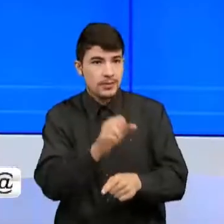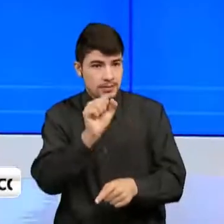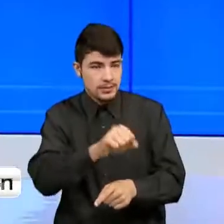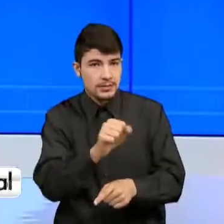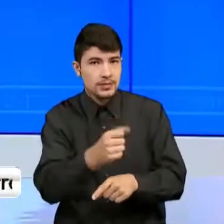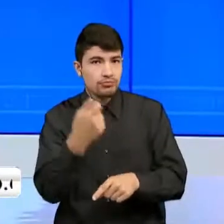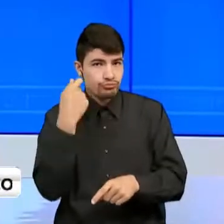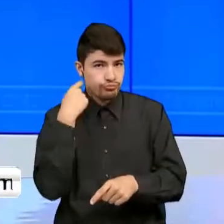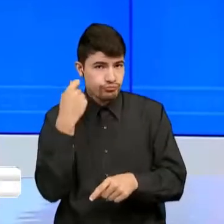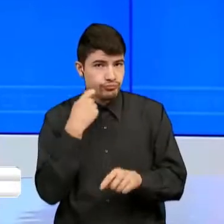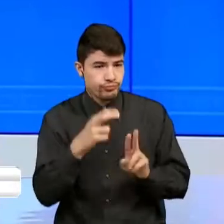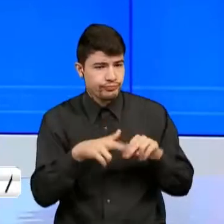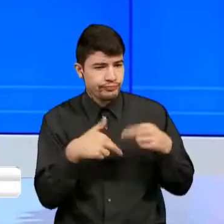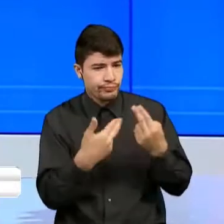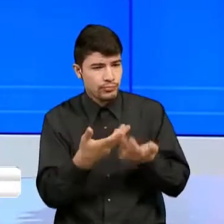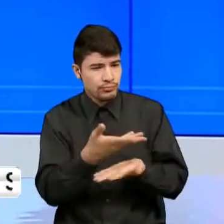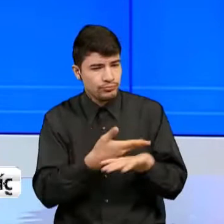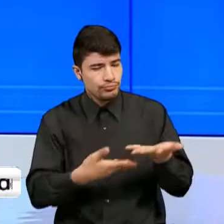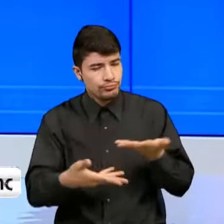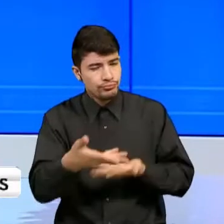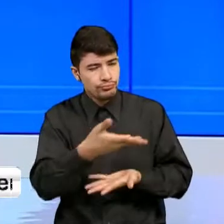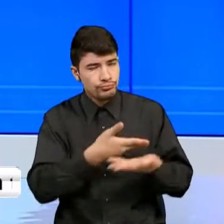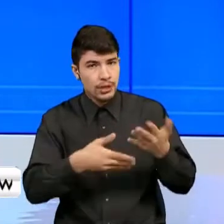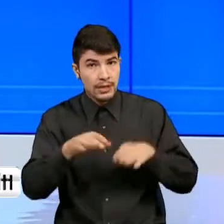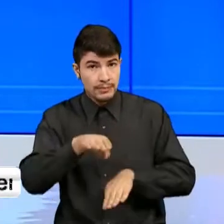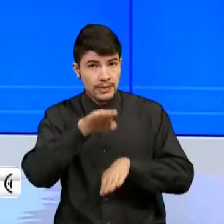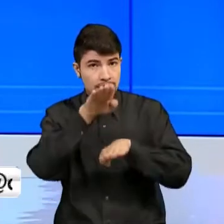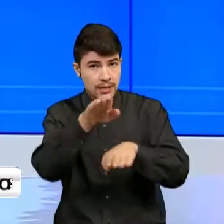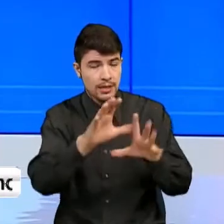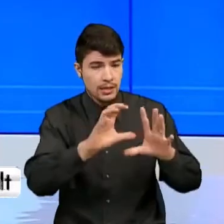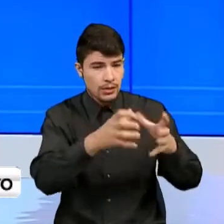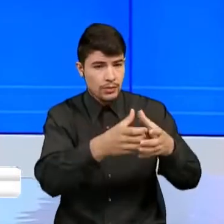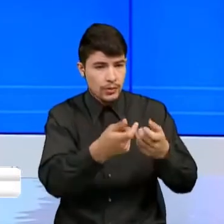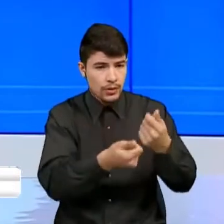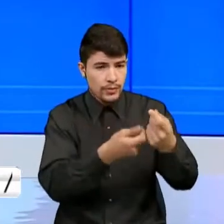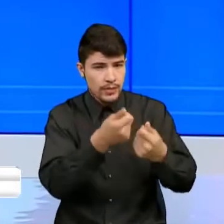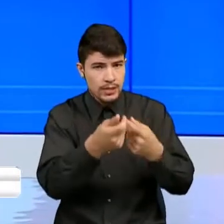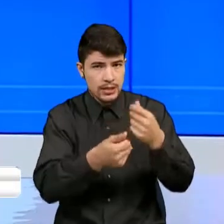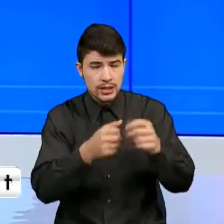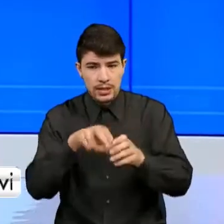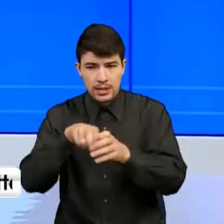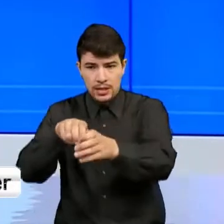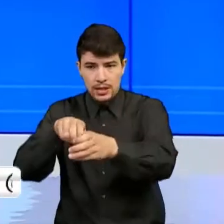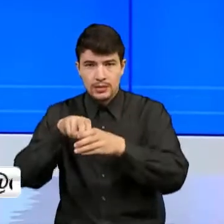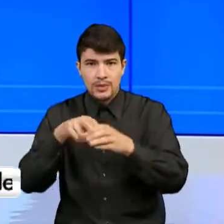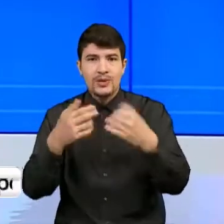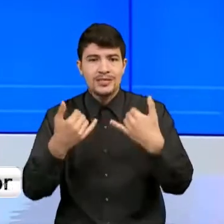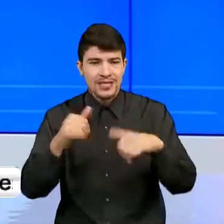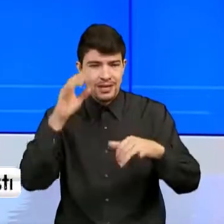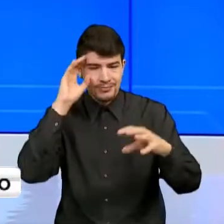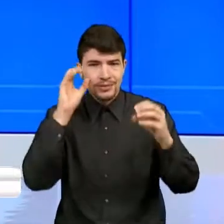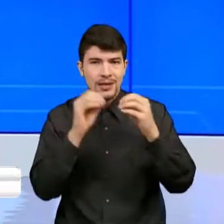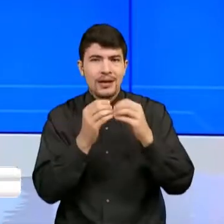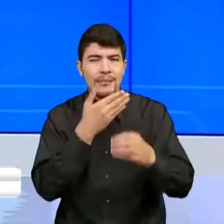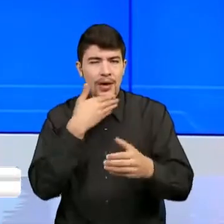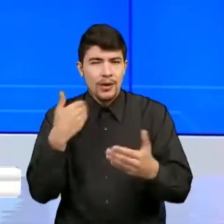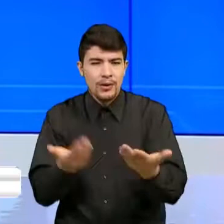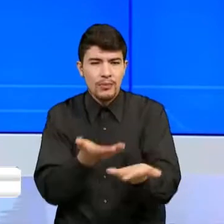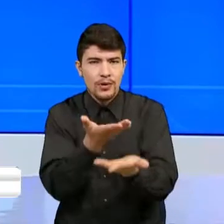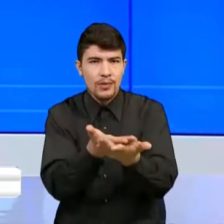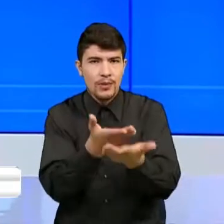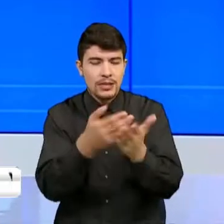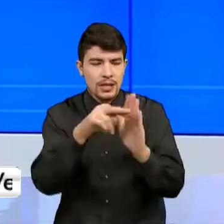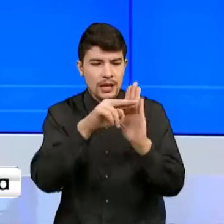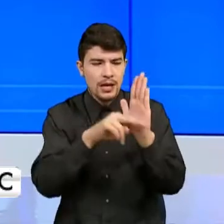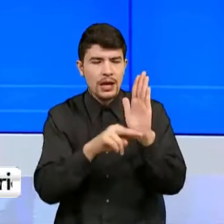y luego de varias tiempos de liberación representantes de los gremios de comerciantes y el transporte coincidieron que la mejor propuesta para el pico y placa